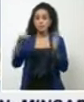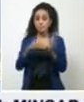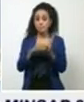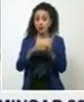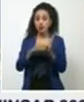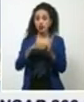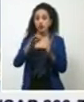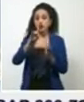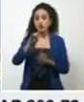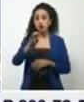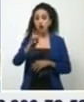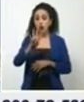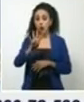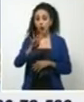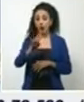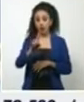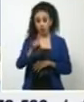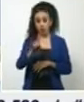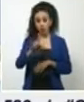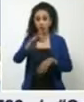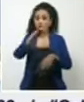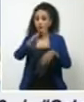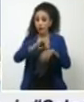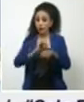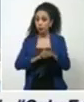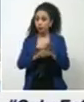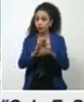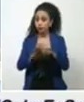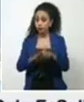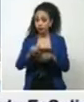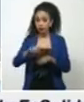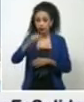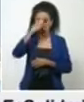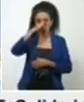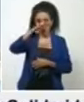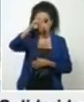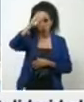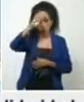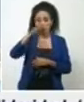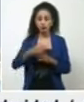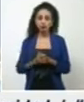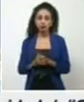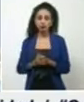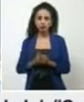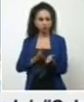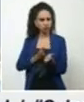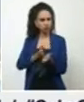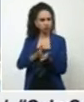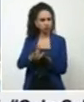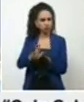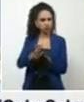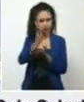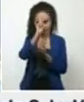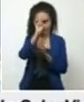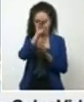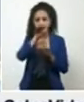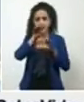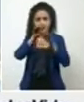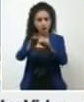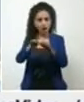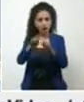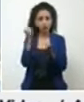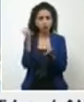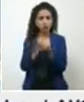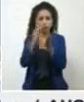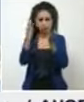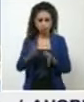1.941 pacientes diagnosticados en nuestro país, se mantienen ingresados confirmados